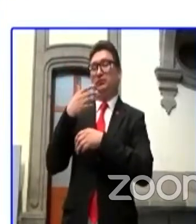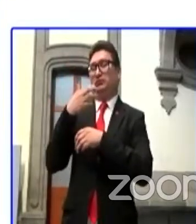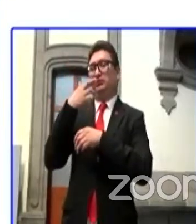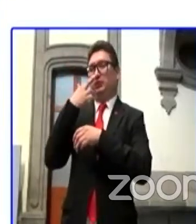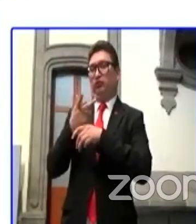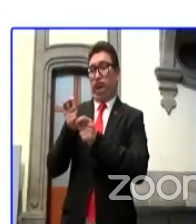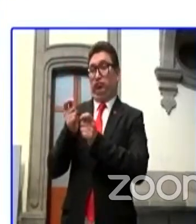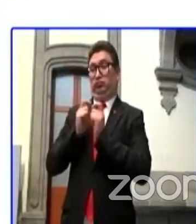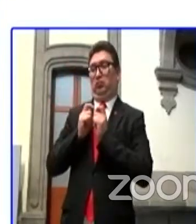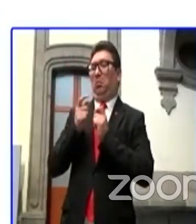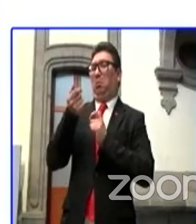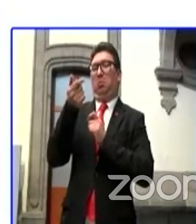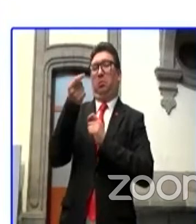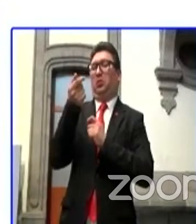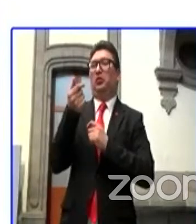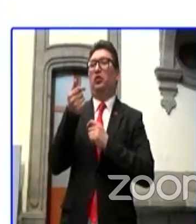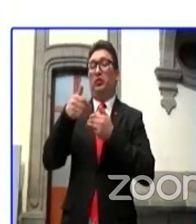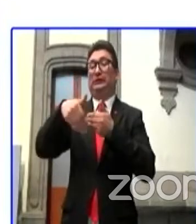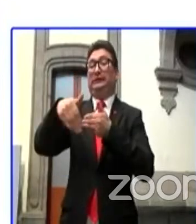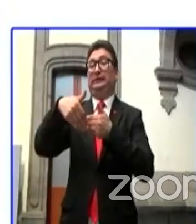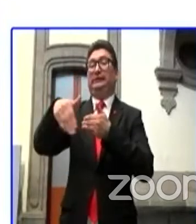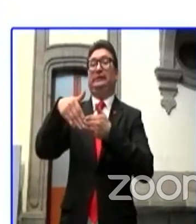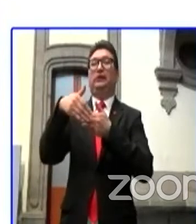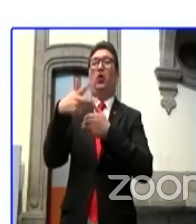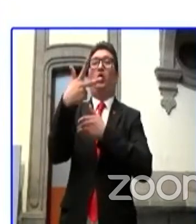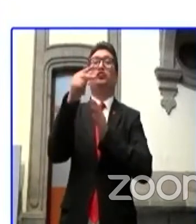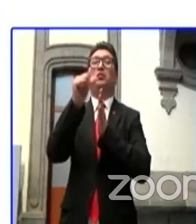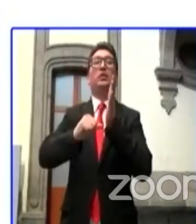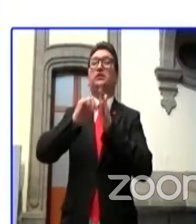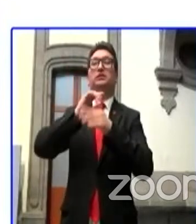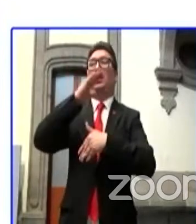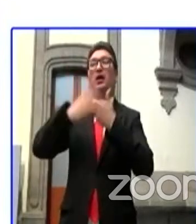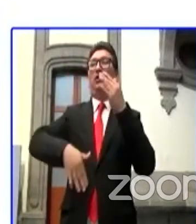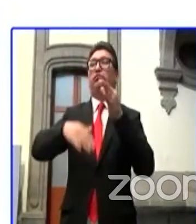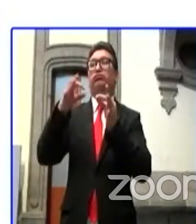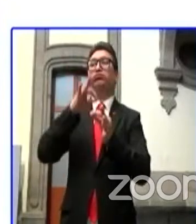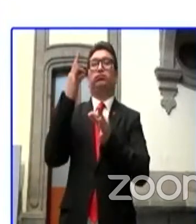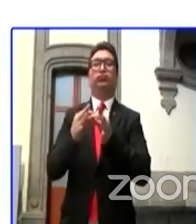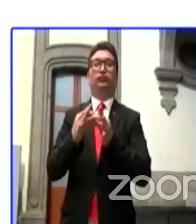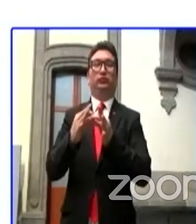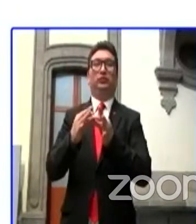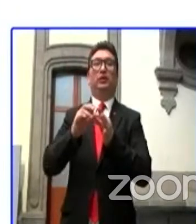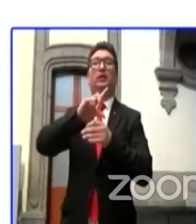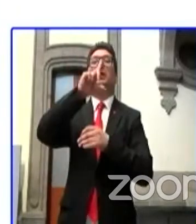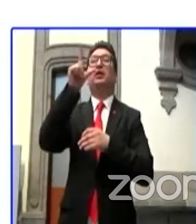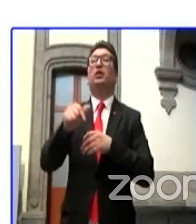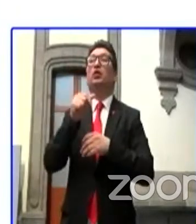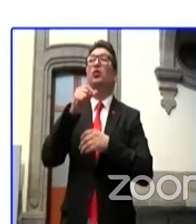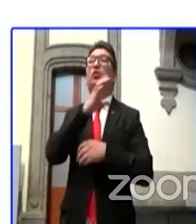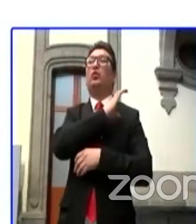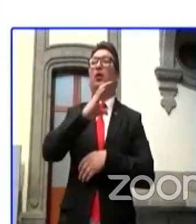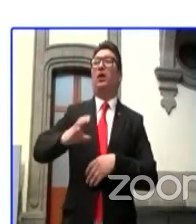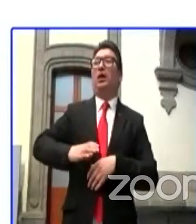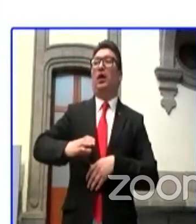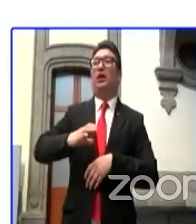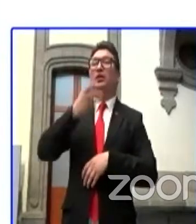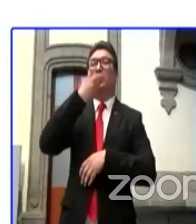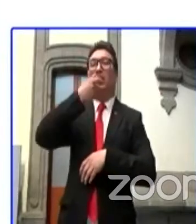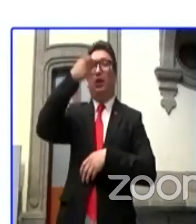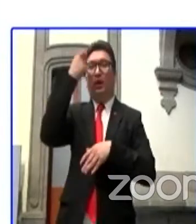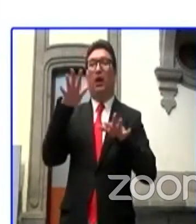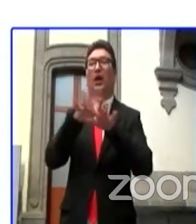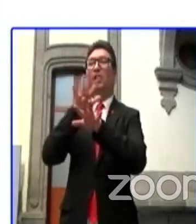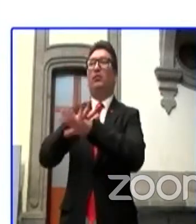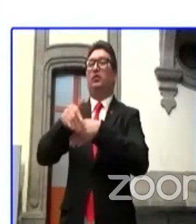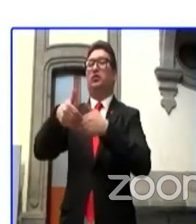poco tiempo operativamente, ya nos quedan 8 meses, posteriormente ya vienen las campañas, entonces nos quedan 8 meses para